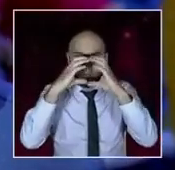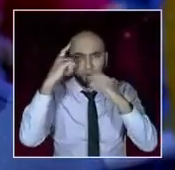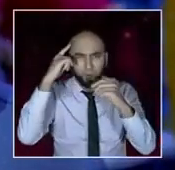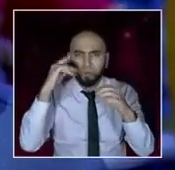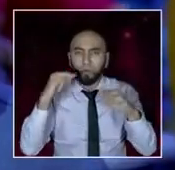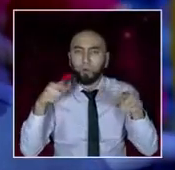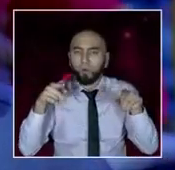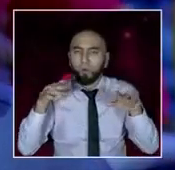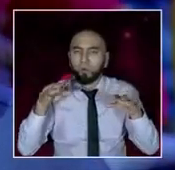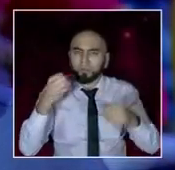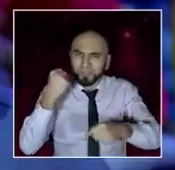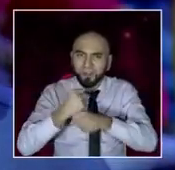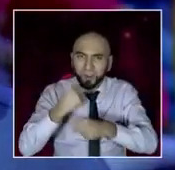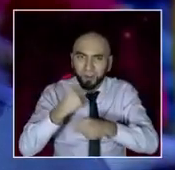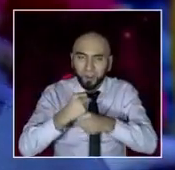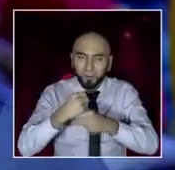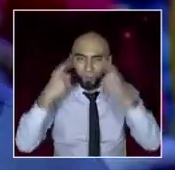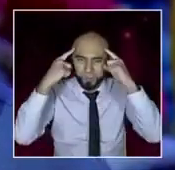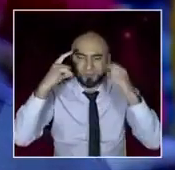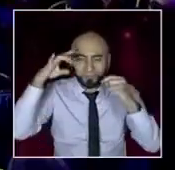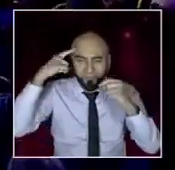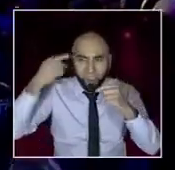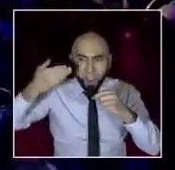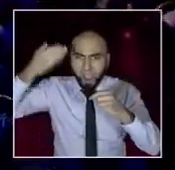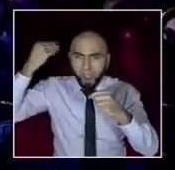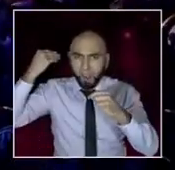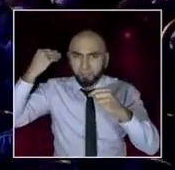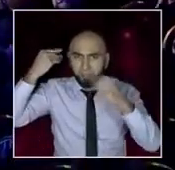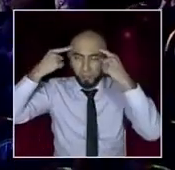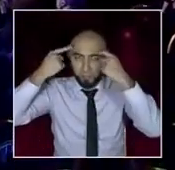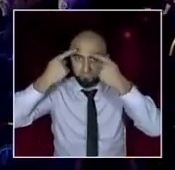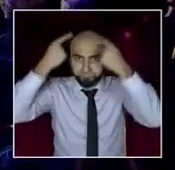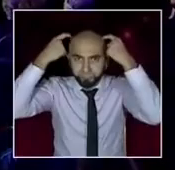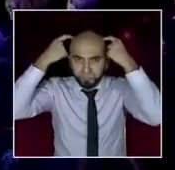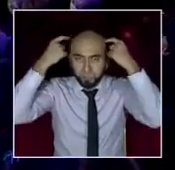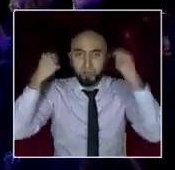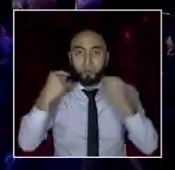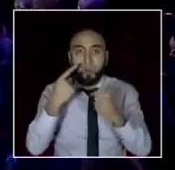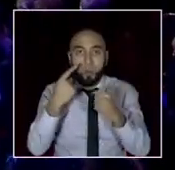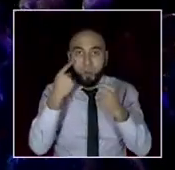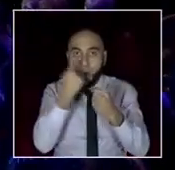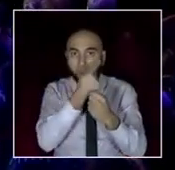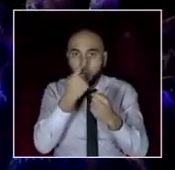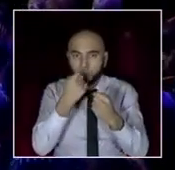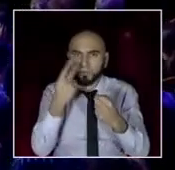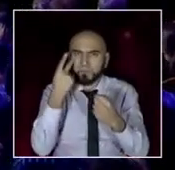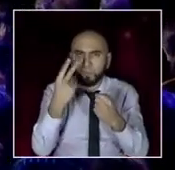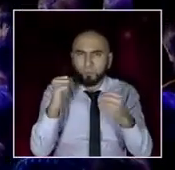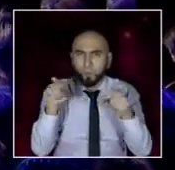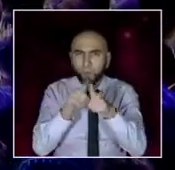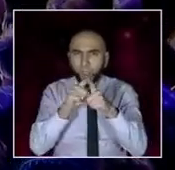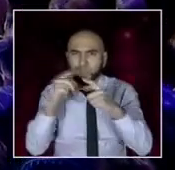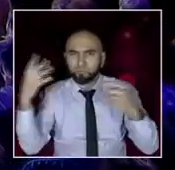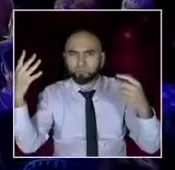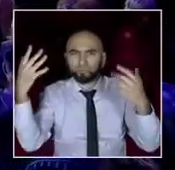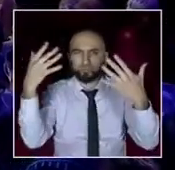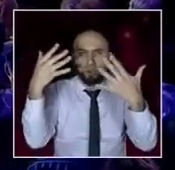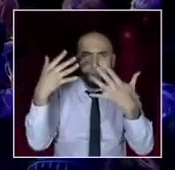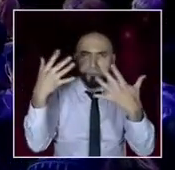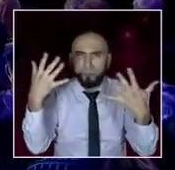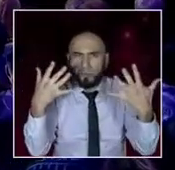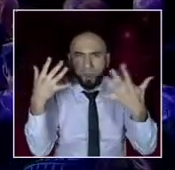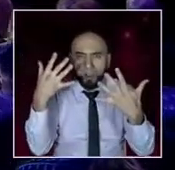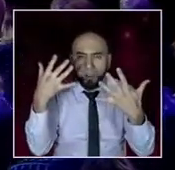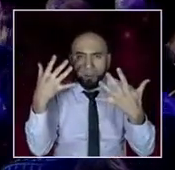anterior dentro de la corteza visual, que una sombra, o pone una sombra y da la apariencia de